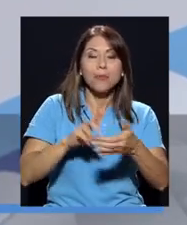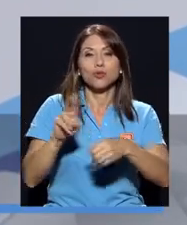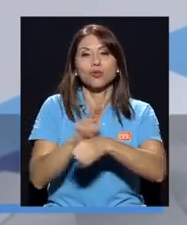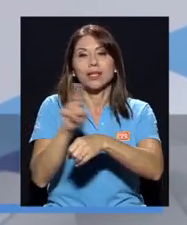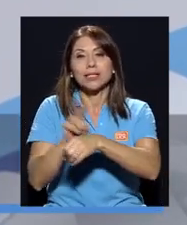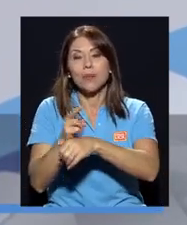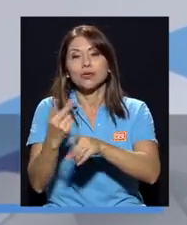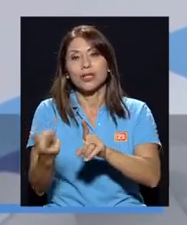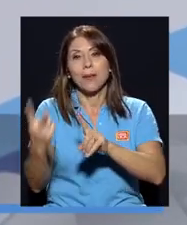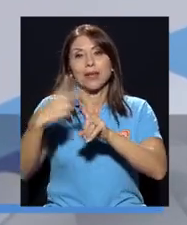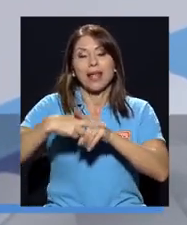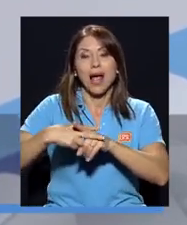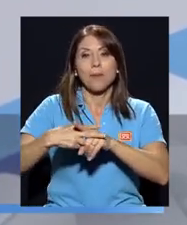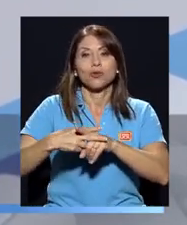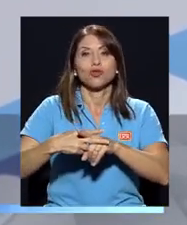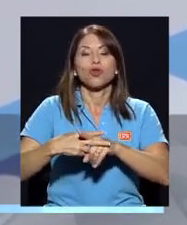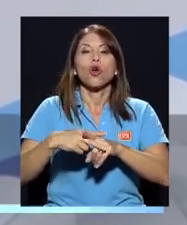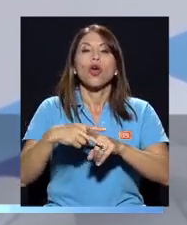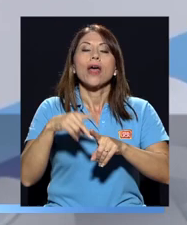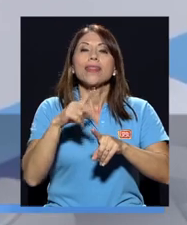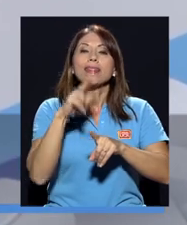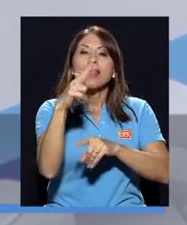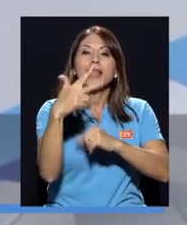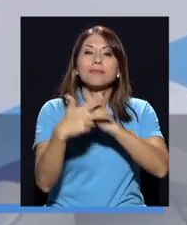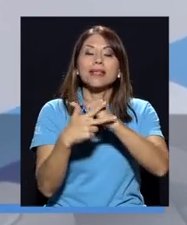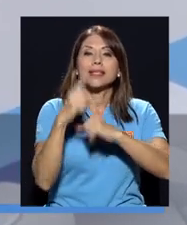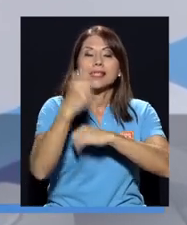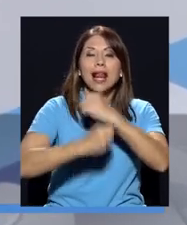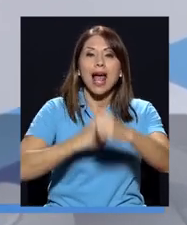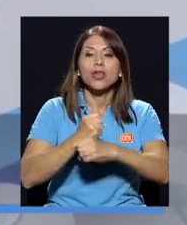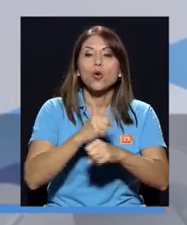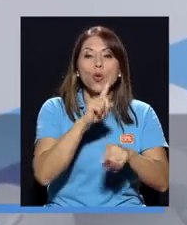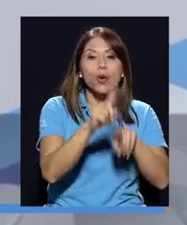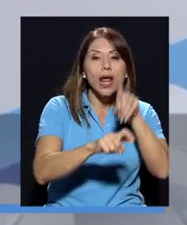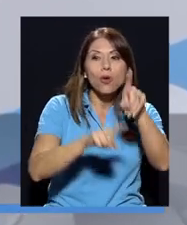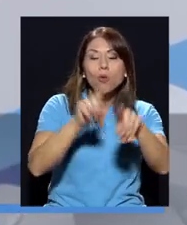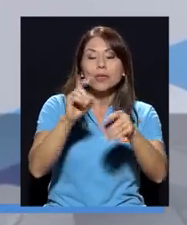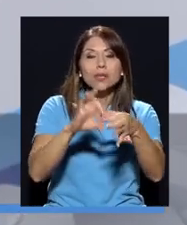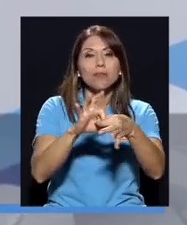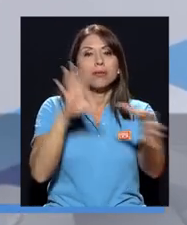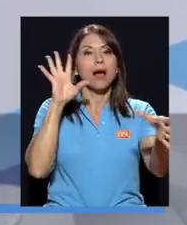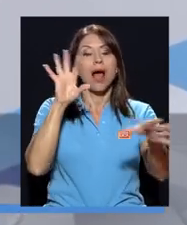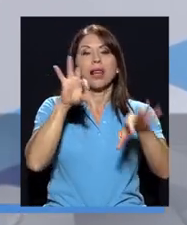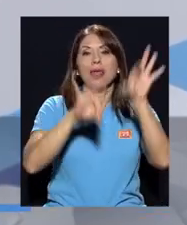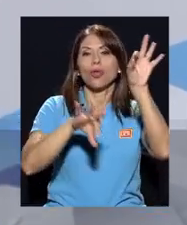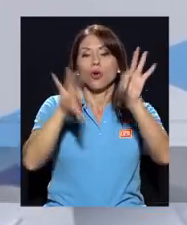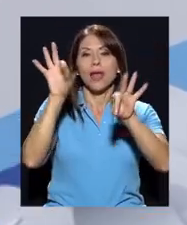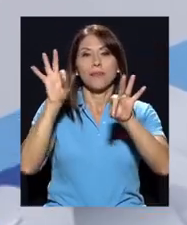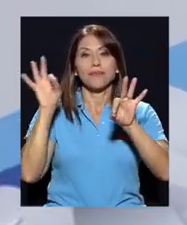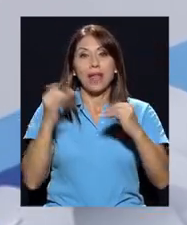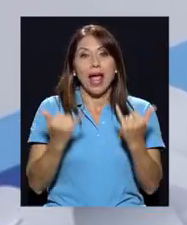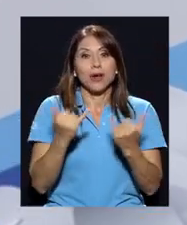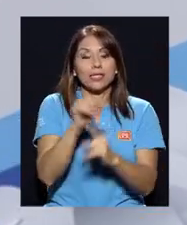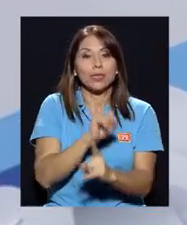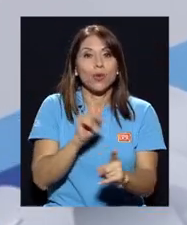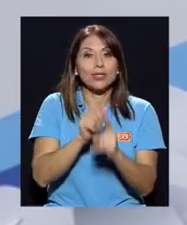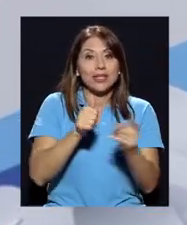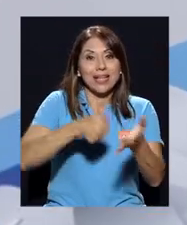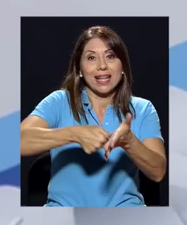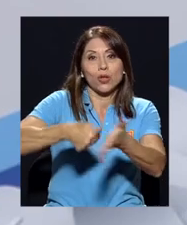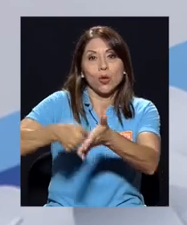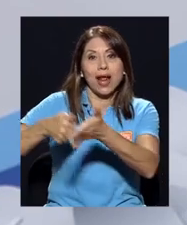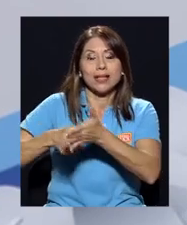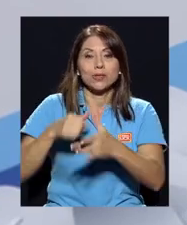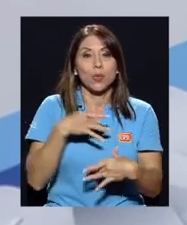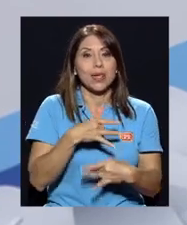tres veces al año en la encuesta aleatoria y cuando estamos en situaciones como ésta electorales donde hay un interés